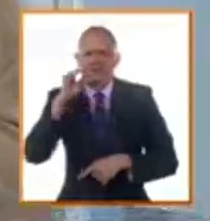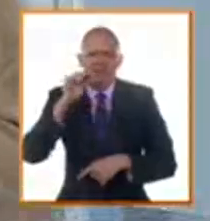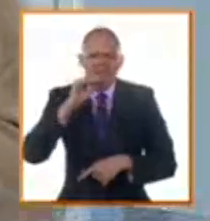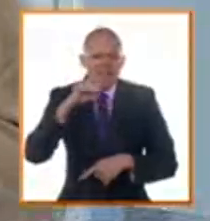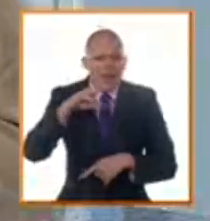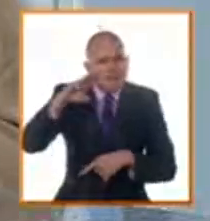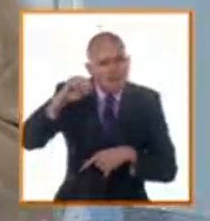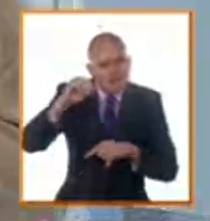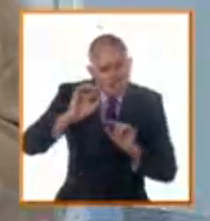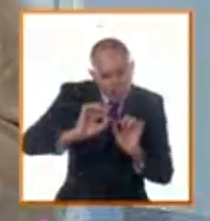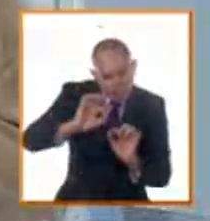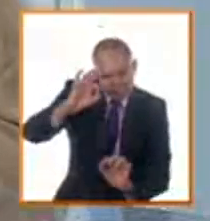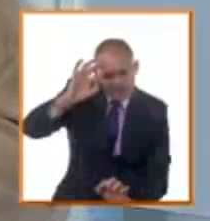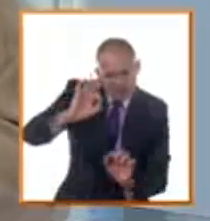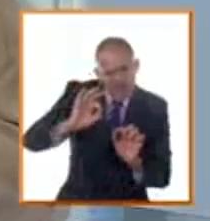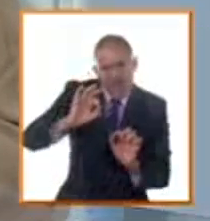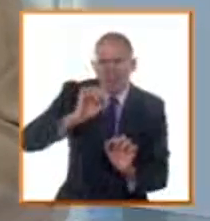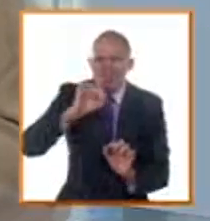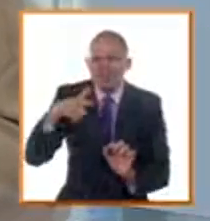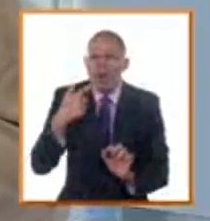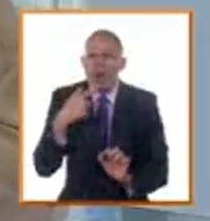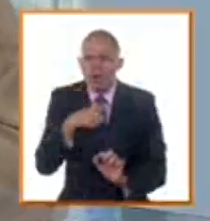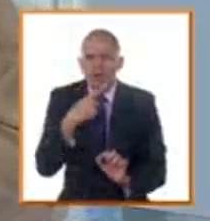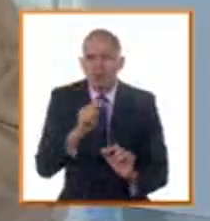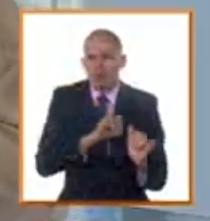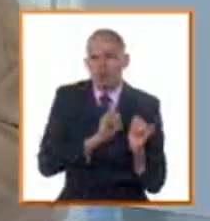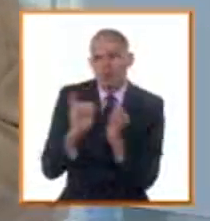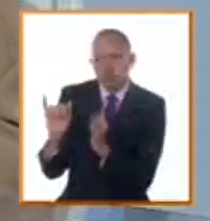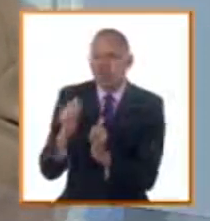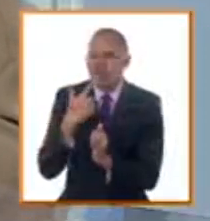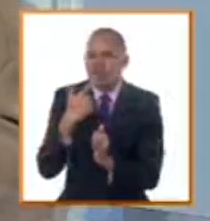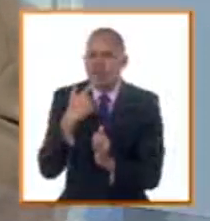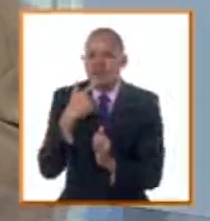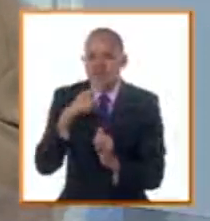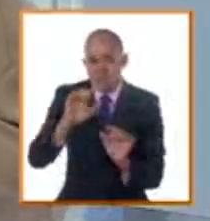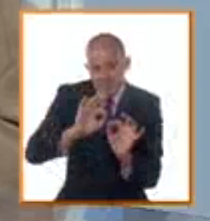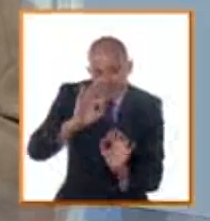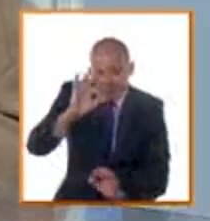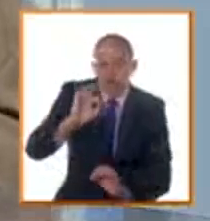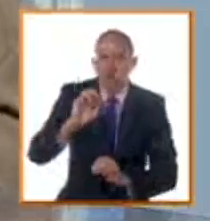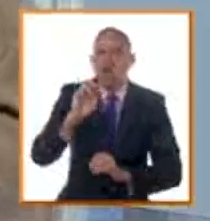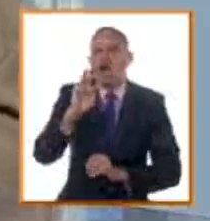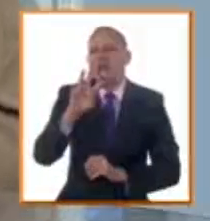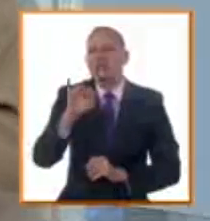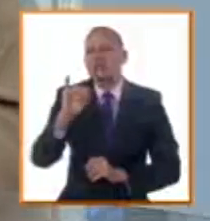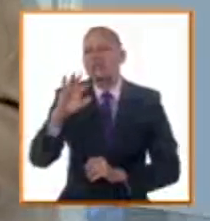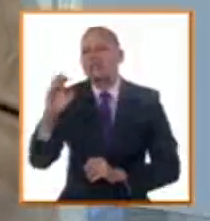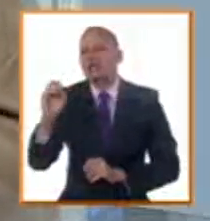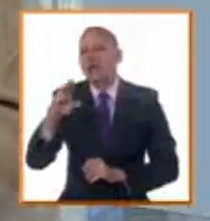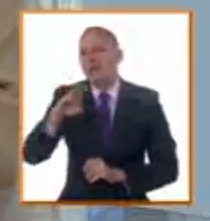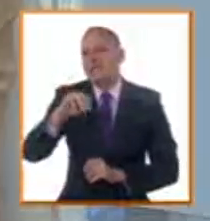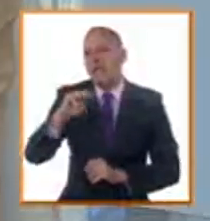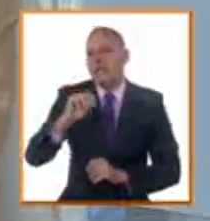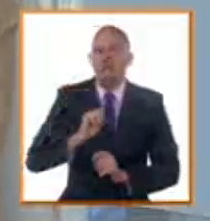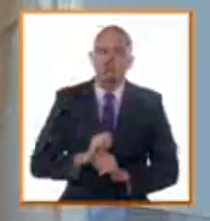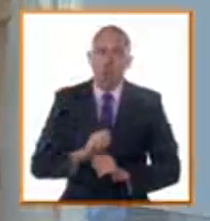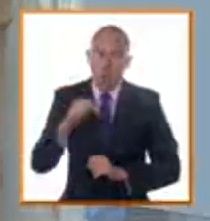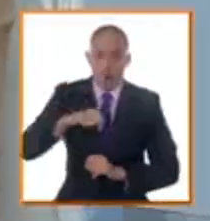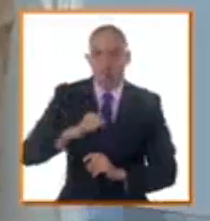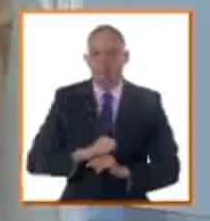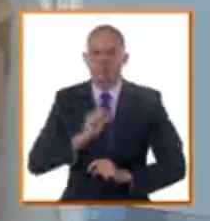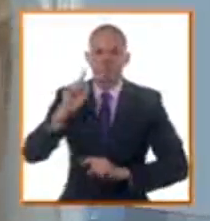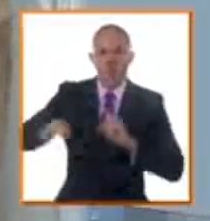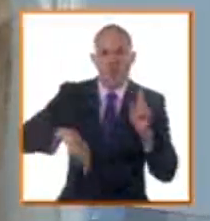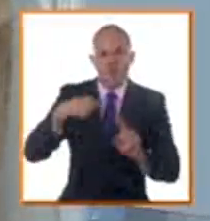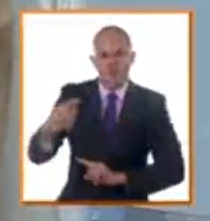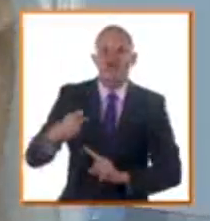ocurrió en Las Mercedes, porque habían reportado 360 milímetros. y al otro día, cuando llegan los datos del Instituto